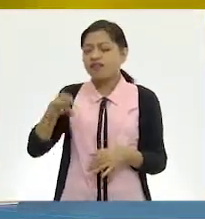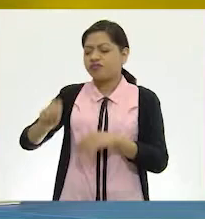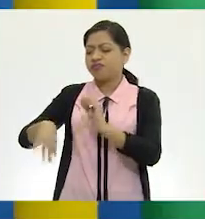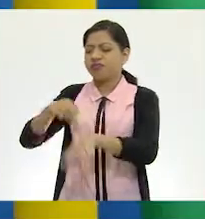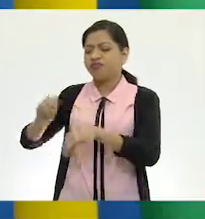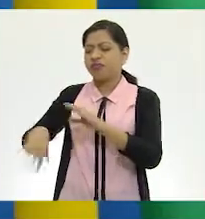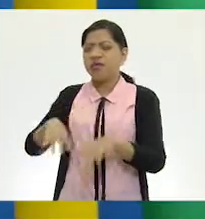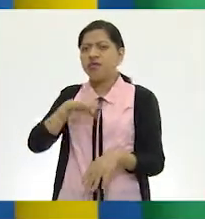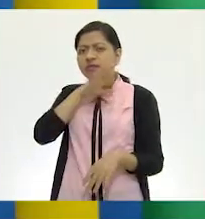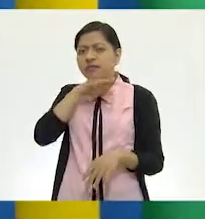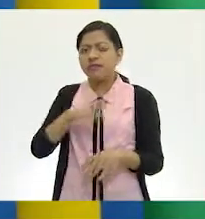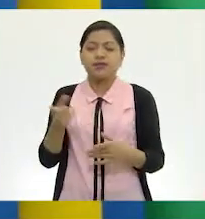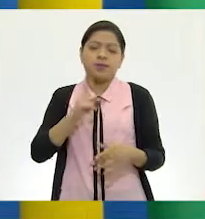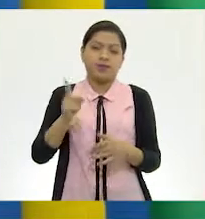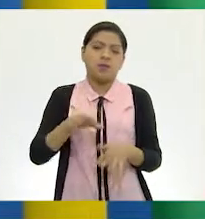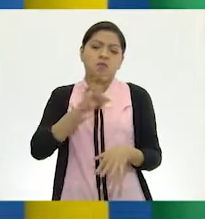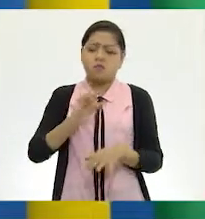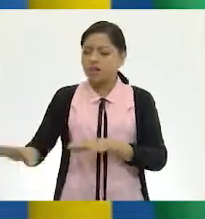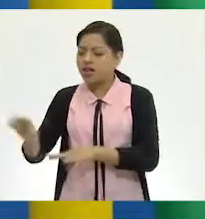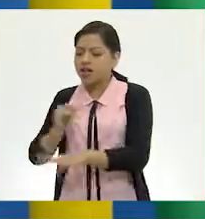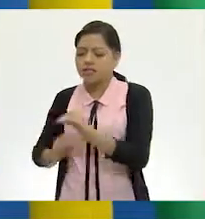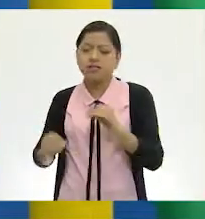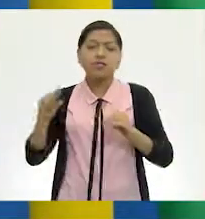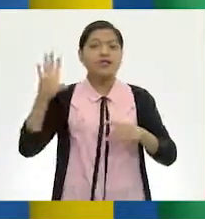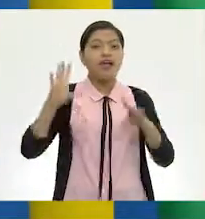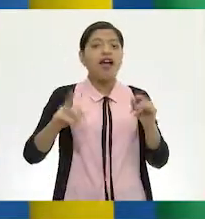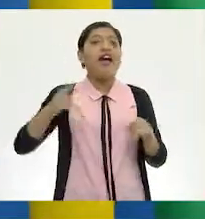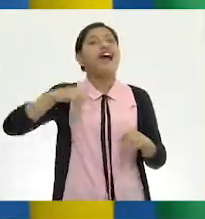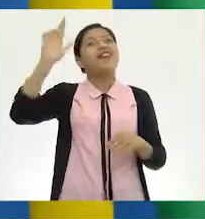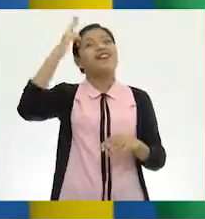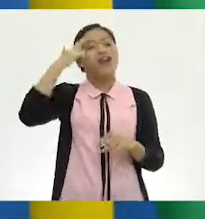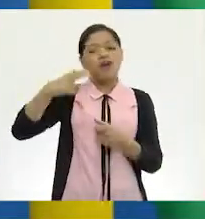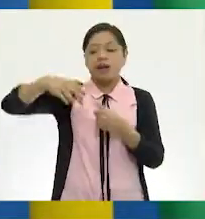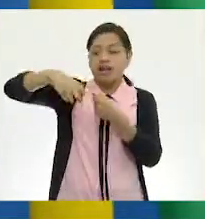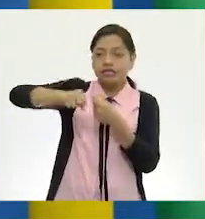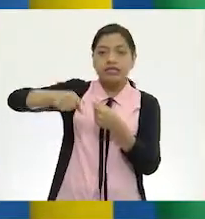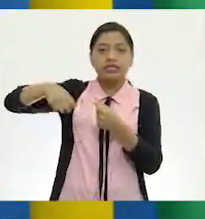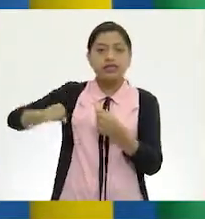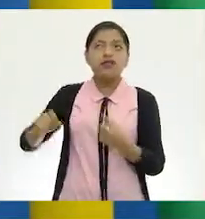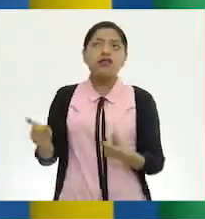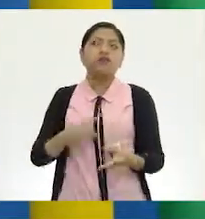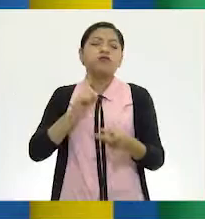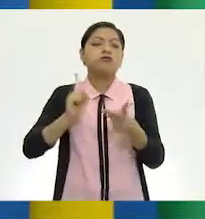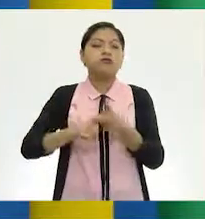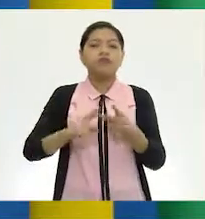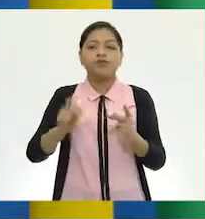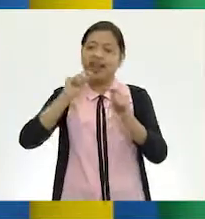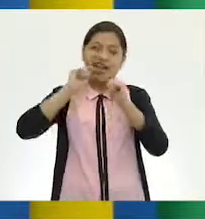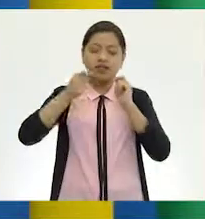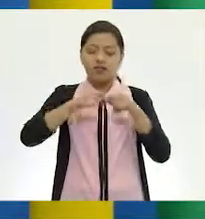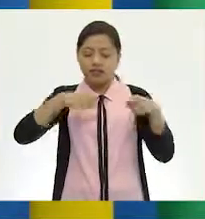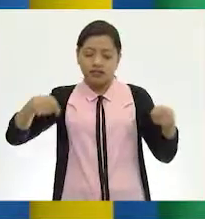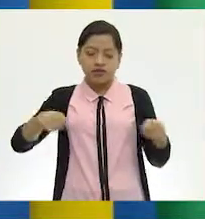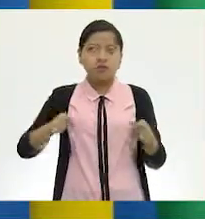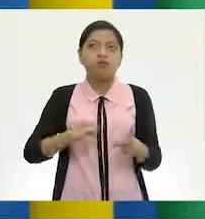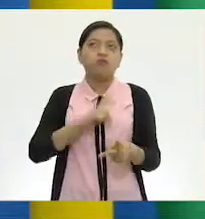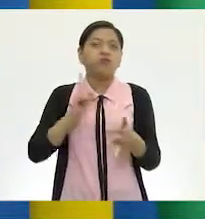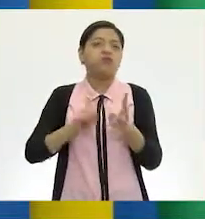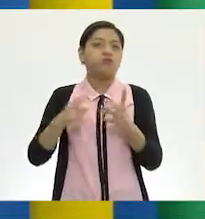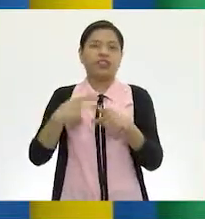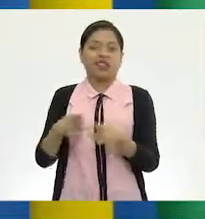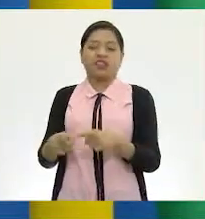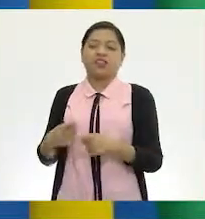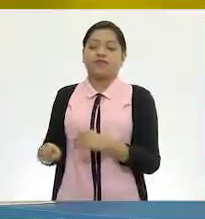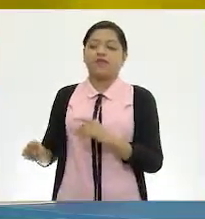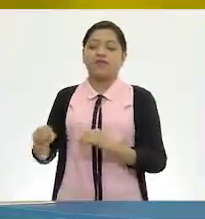pues tuvimos una sesión de eso que utilizamos engrapadoras, cintas adhesivas. Ah, muy bien. Nosotros ya habíamos hecho y